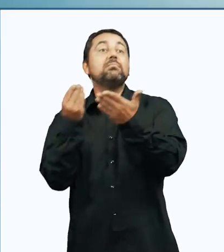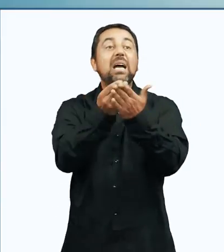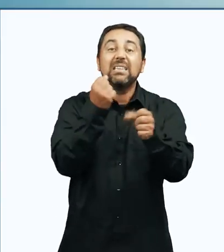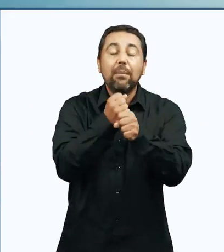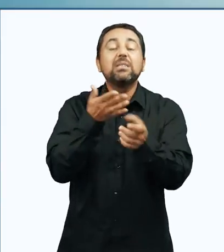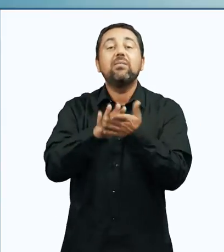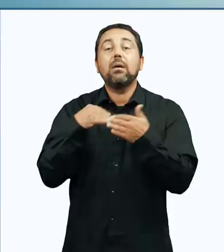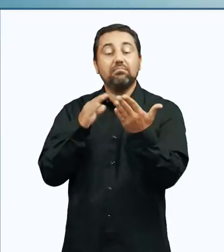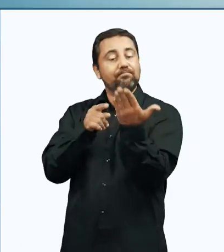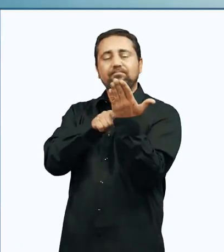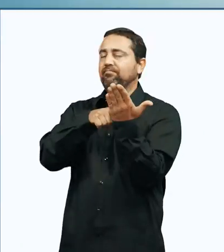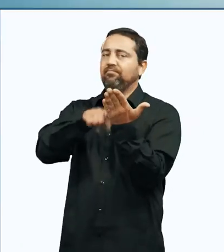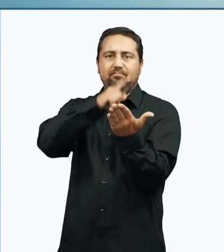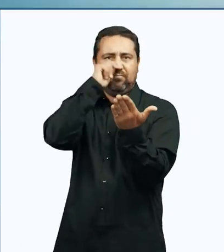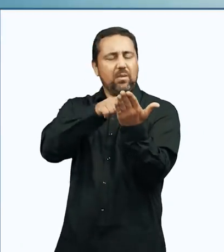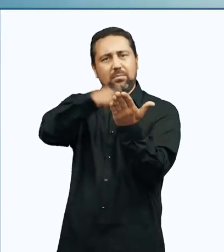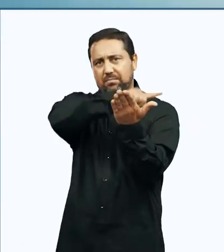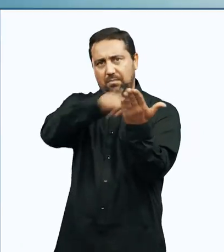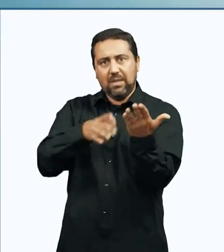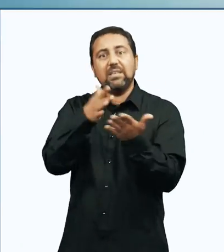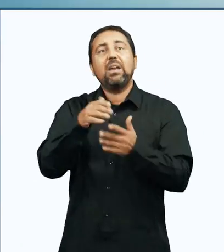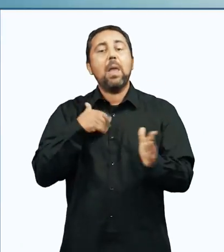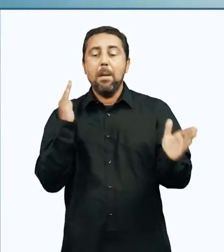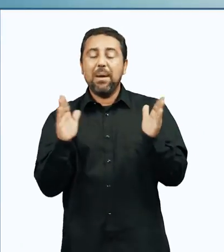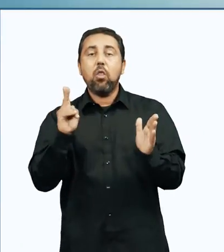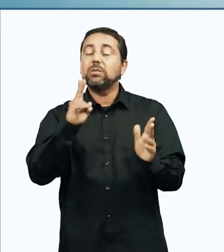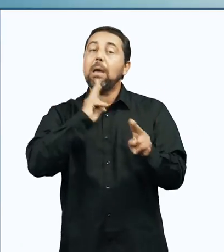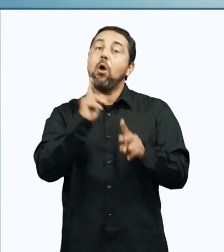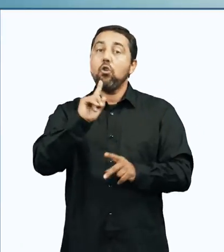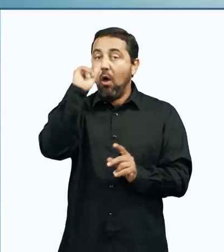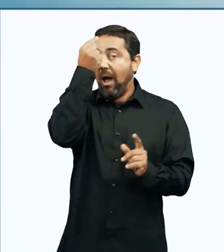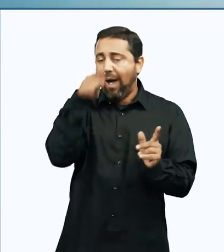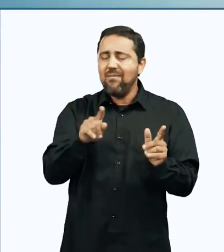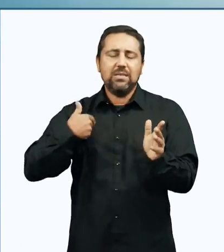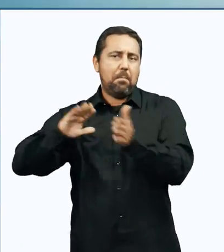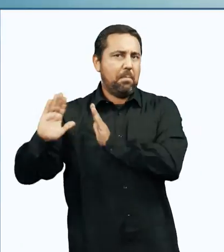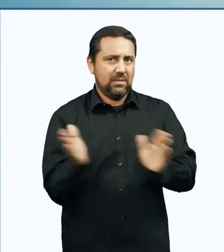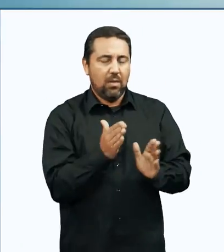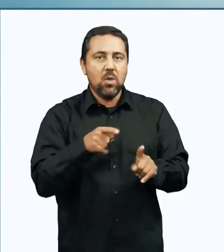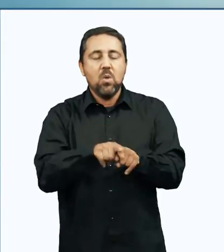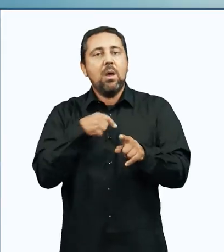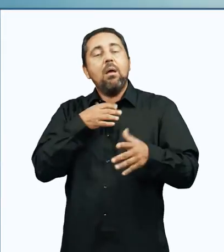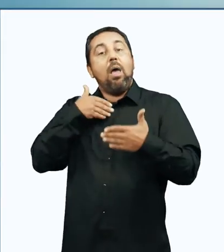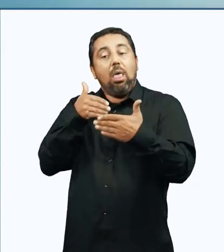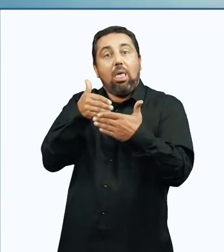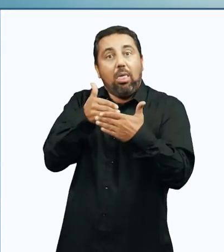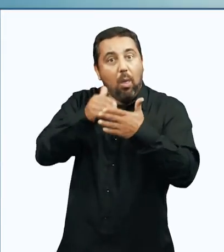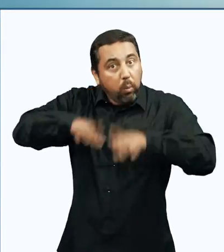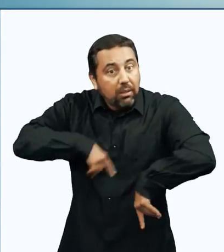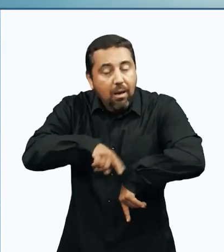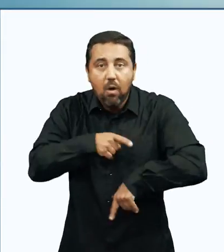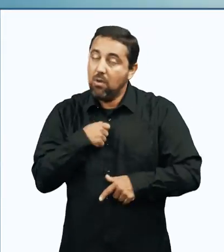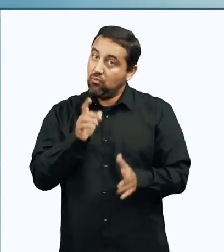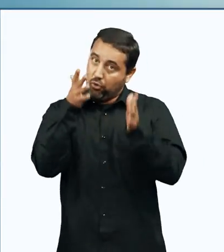implica que la información no será tenida en cuenta ya que se habría subido en periodo os recomendamos que no apure jce ni agote los plazos